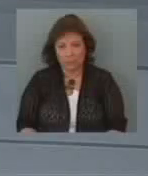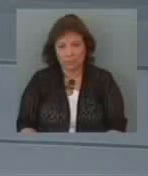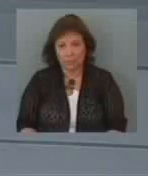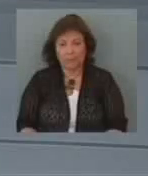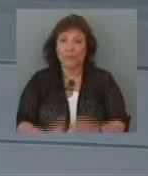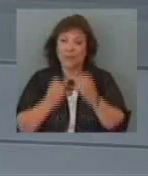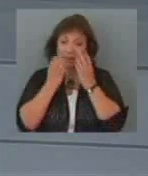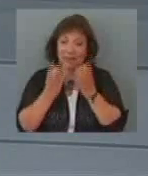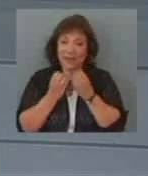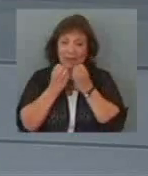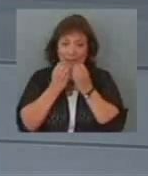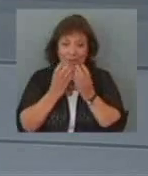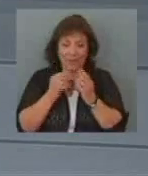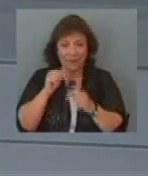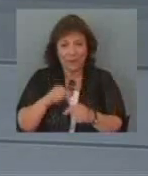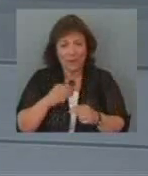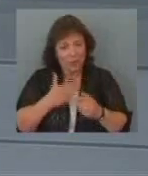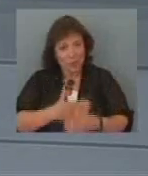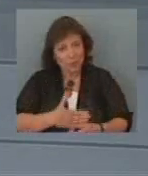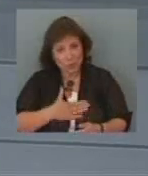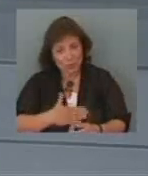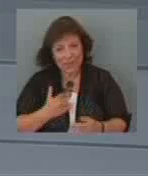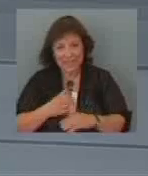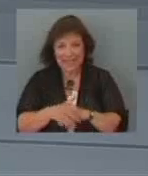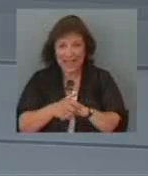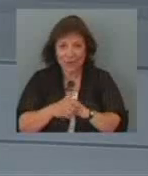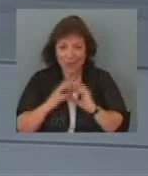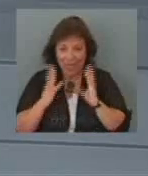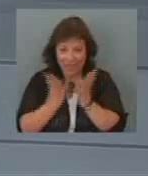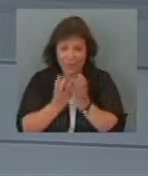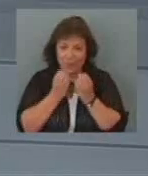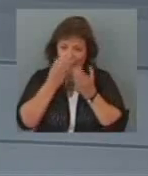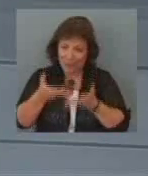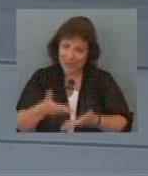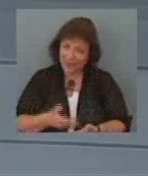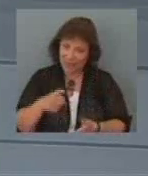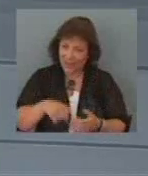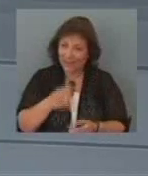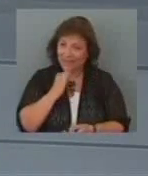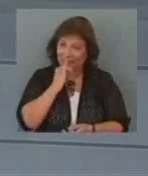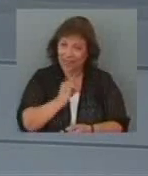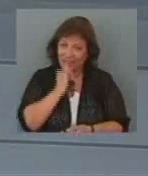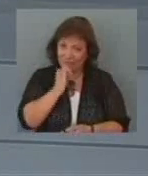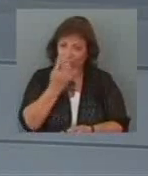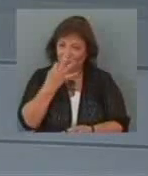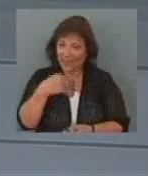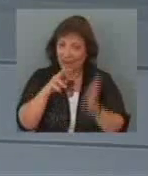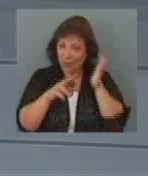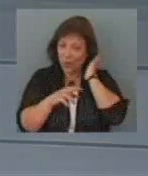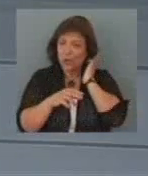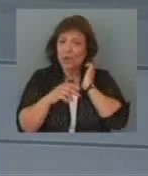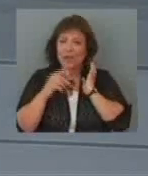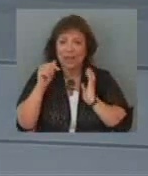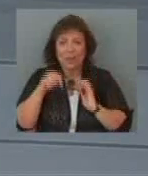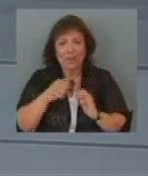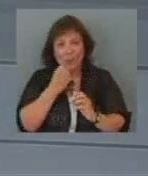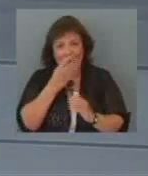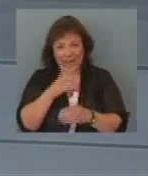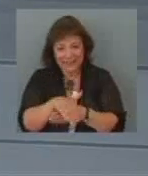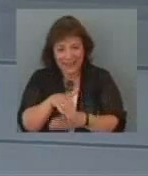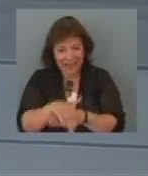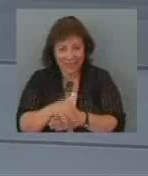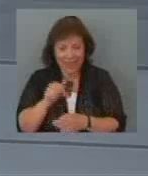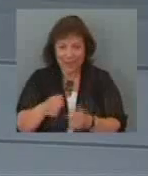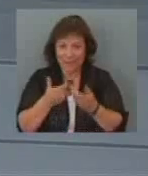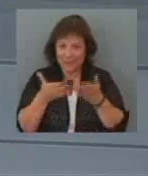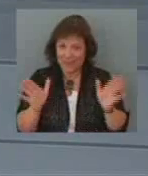¿Qué tal, amigos? ¿Cómo están? Es un verdadero gusto saludarlos como siempre y bienvenidos a la edición central de Info TNU. ¿Qué tal, Andrea? ¿Qué tal? Buenas tardes. Vamos